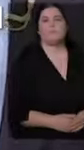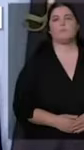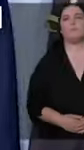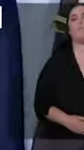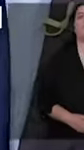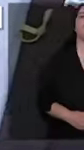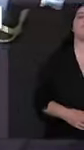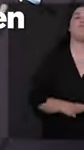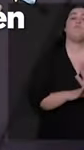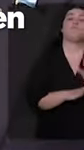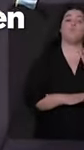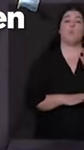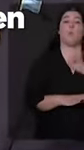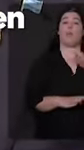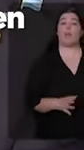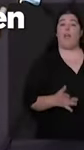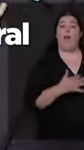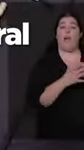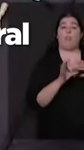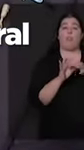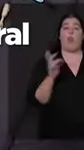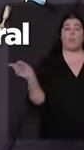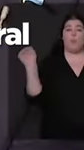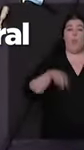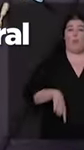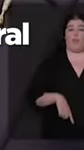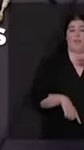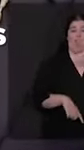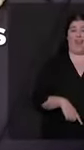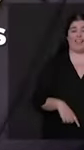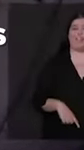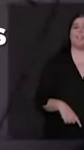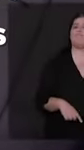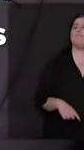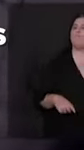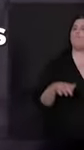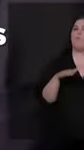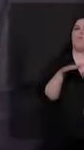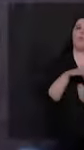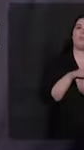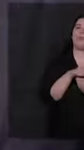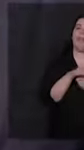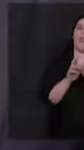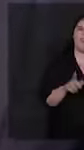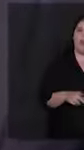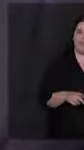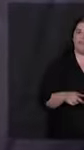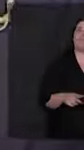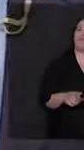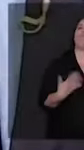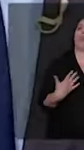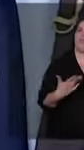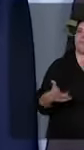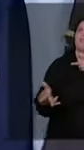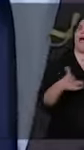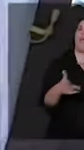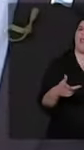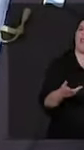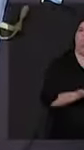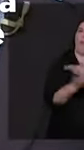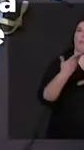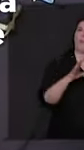a 40 años del retorno de la democracia en la Argentina me parece central que tengamos la posibilidad de hablar de convivencia